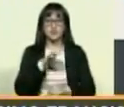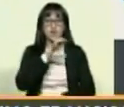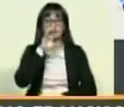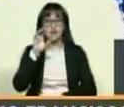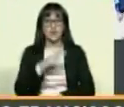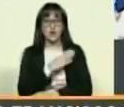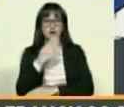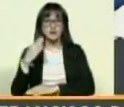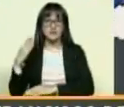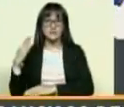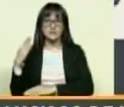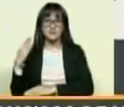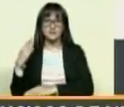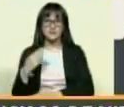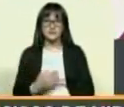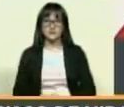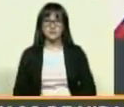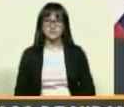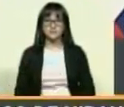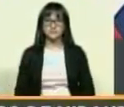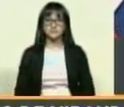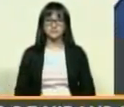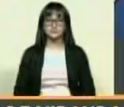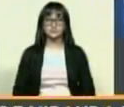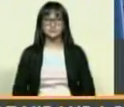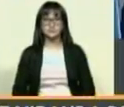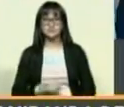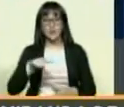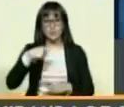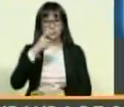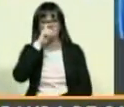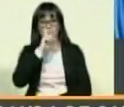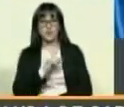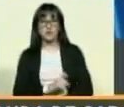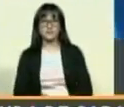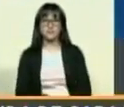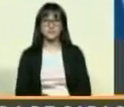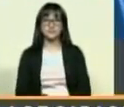Estados del Caribe. Compañeras y compañeros. Durante el próximo año. Ministros,